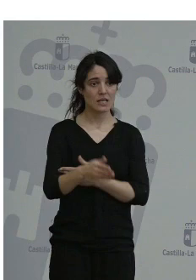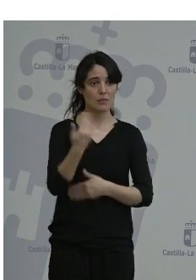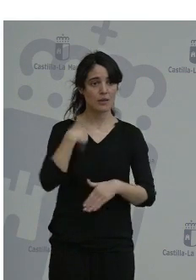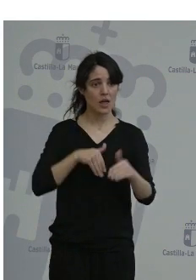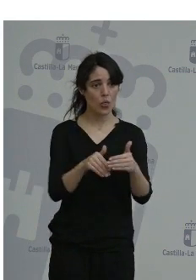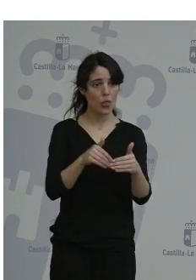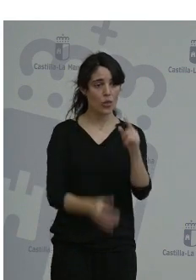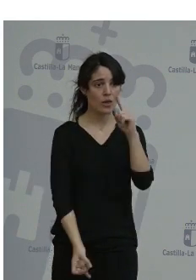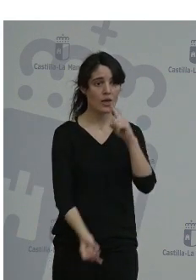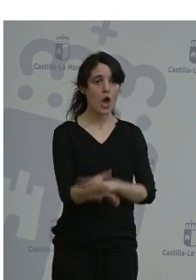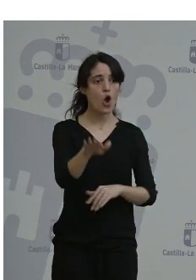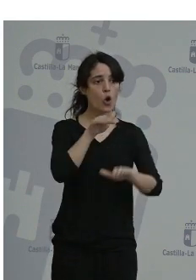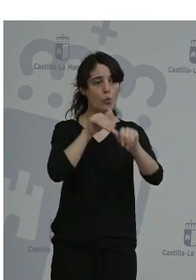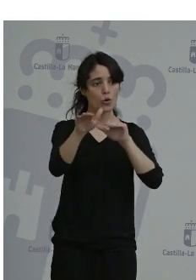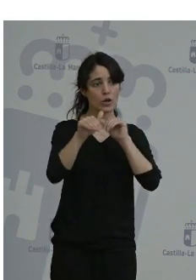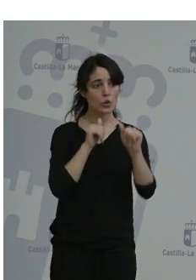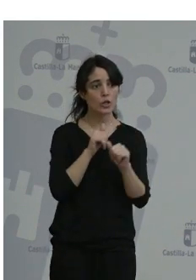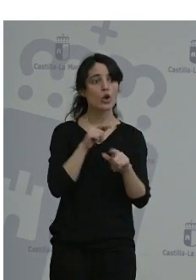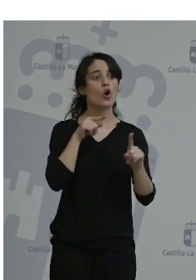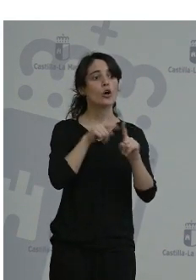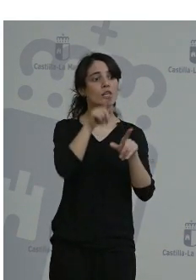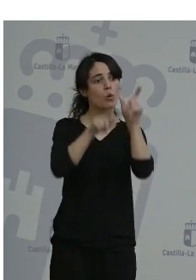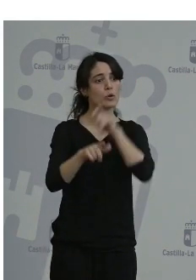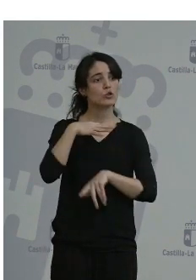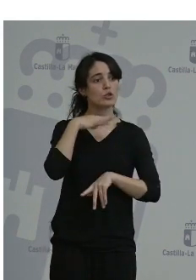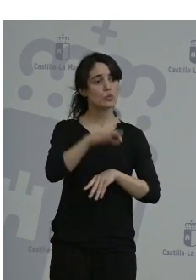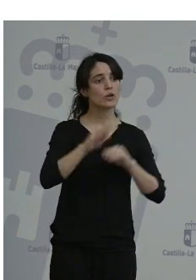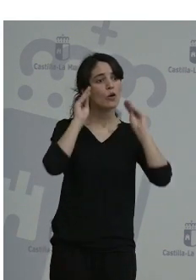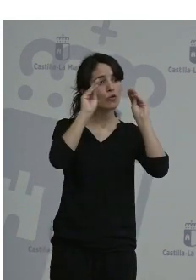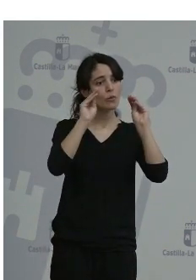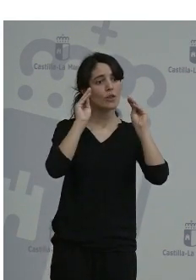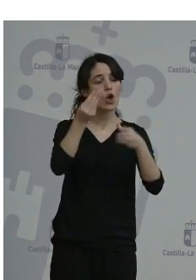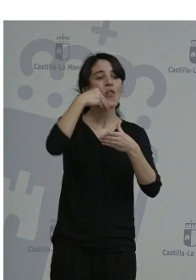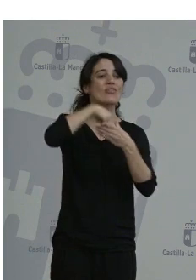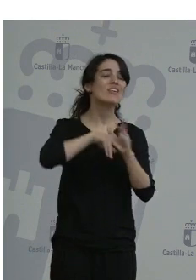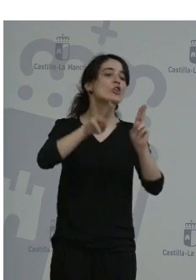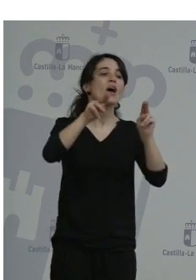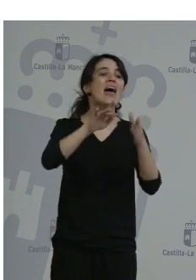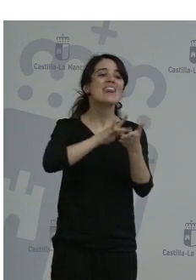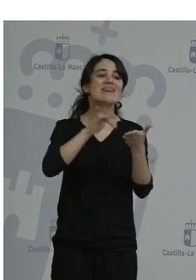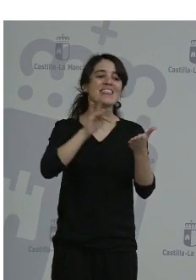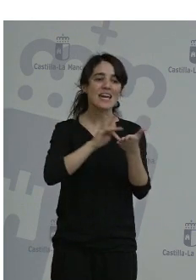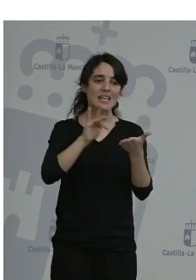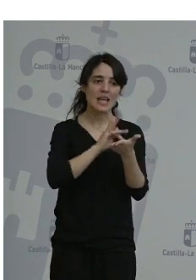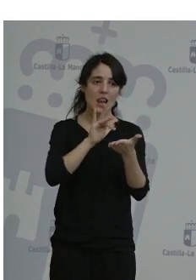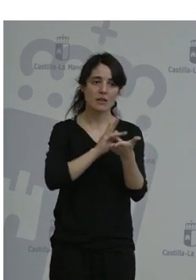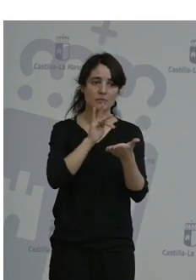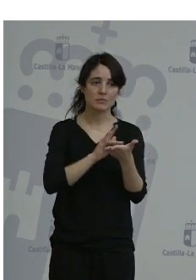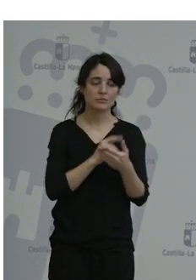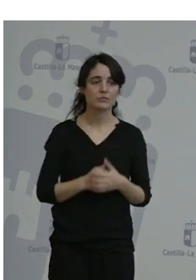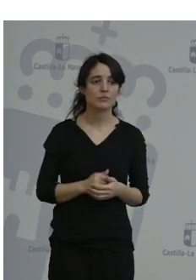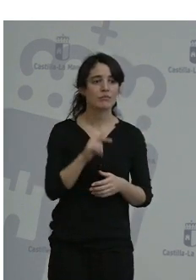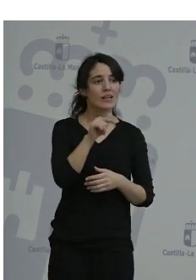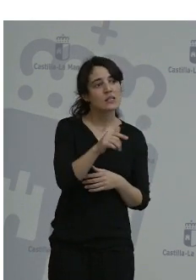convocatorias para que hagan formación en materia digital. Es decir, el inicio a ese